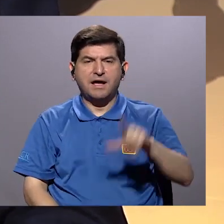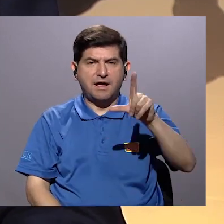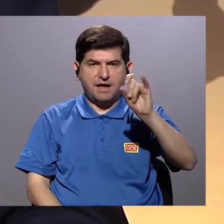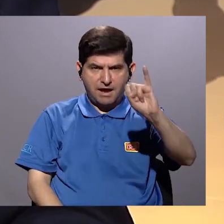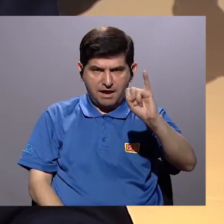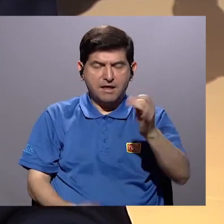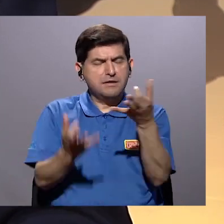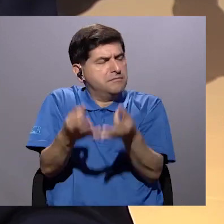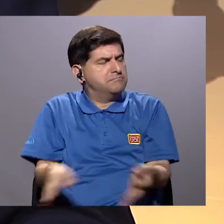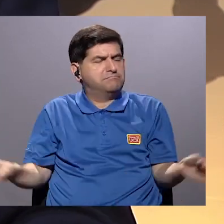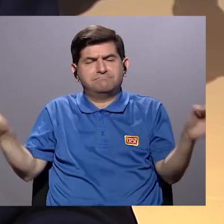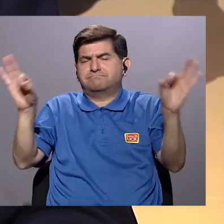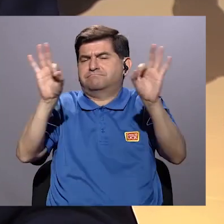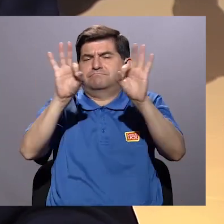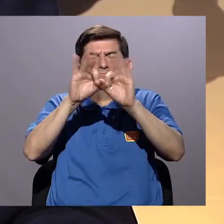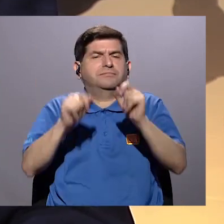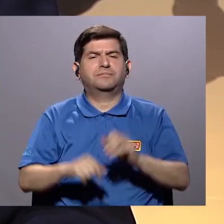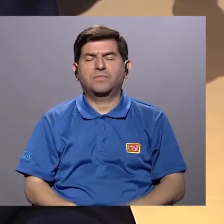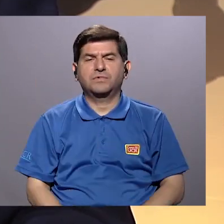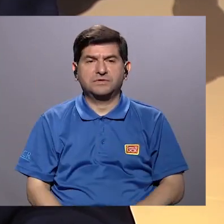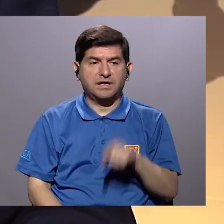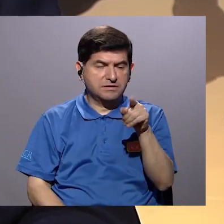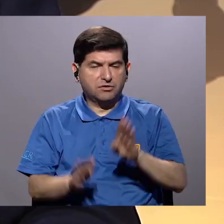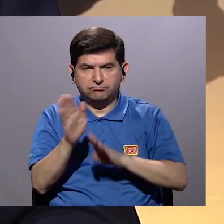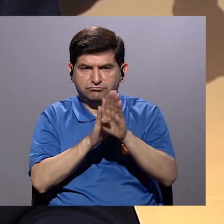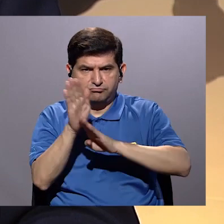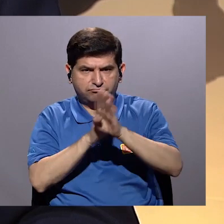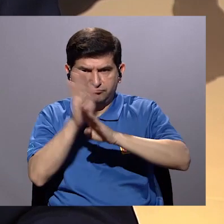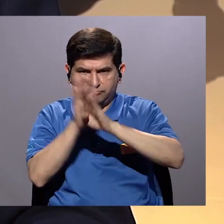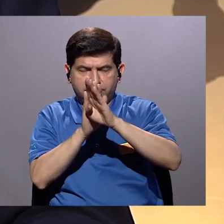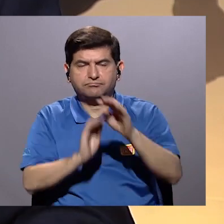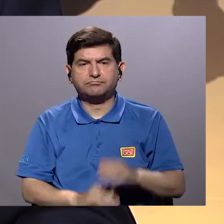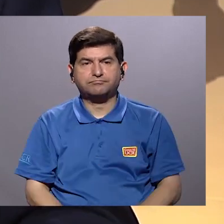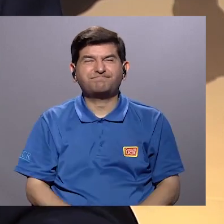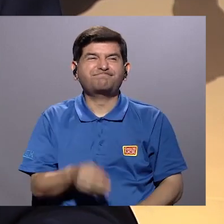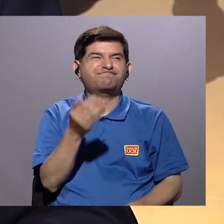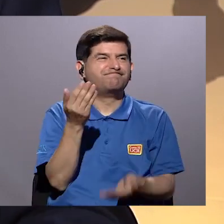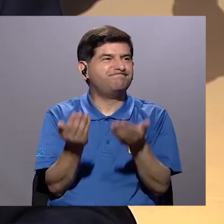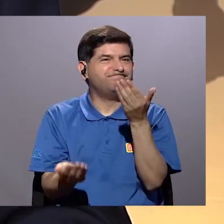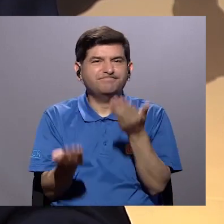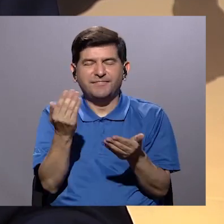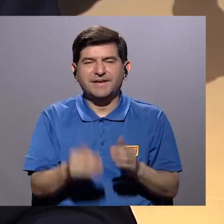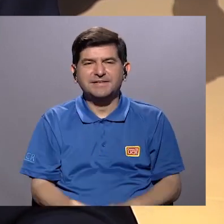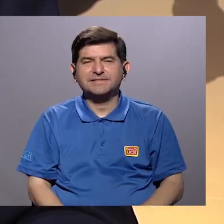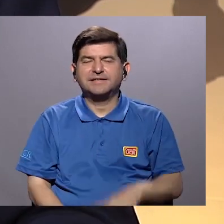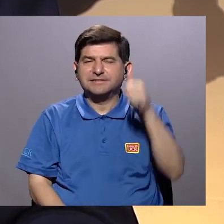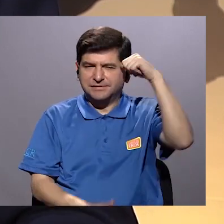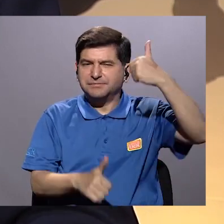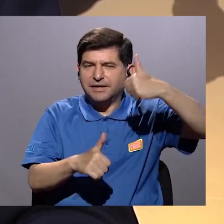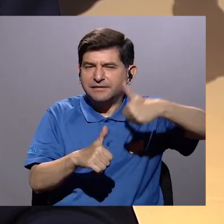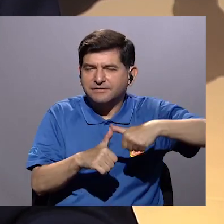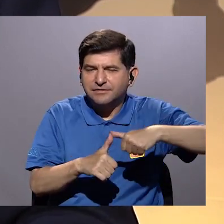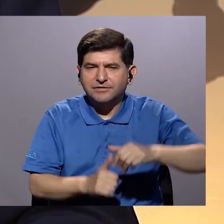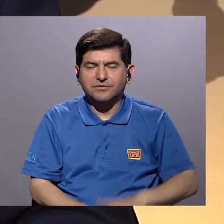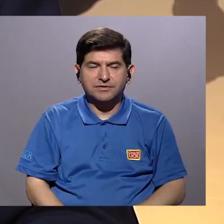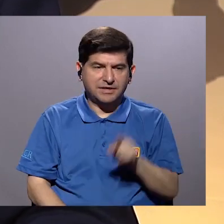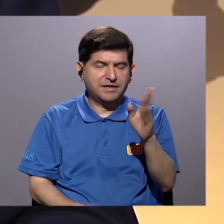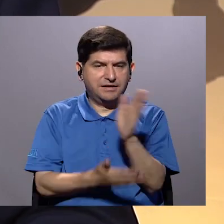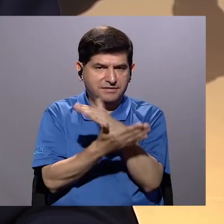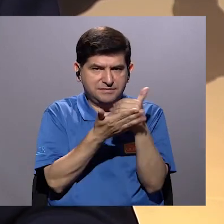sido fundamentales en este desarrollo. Entonces, tal vez para recapitular en este